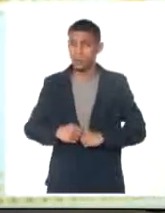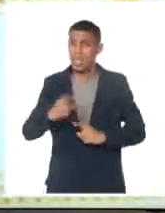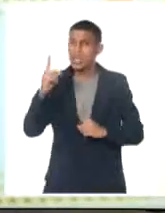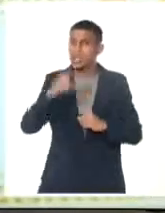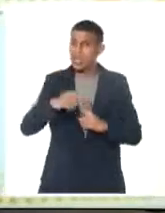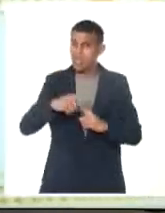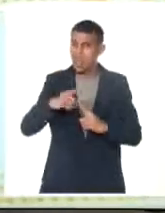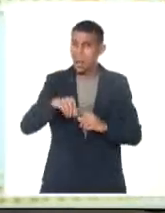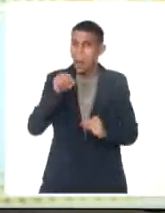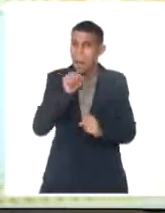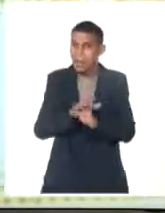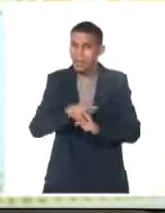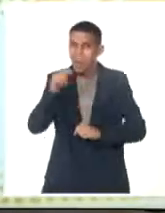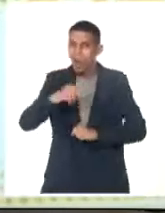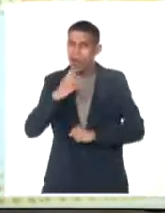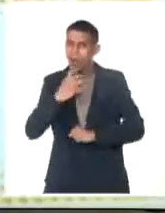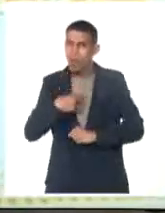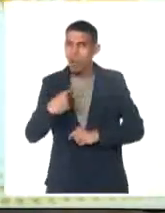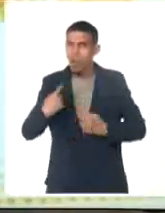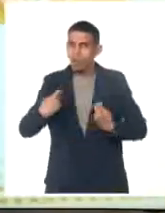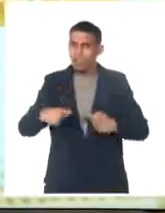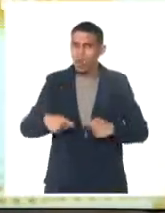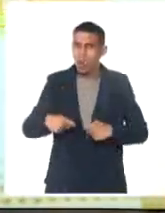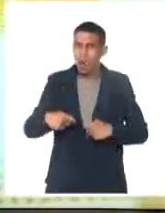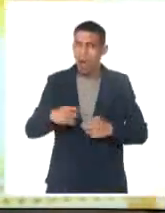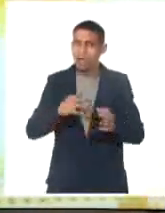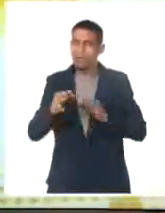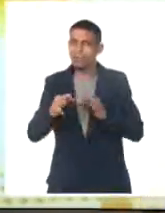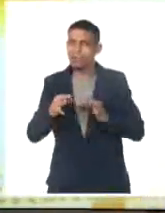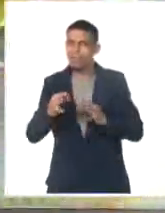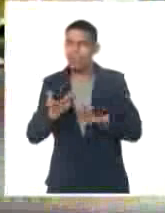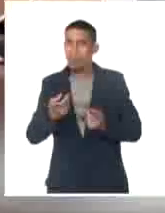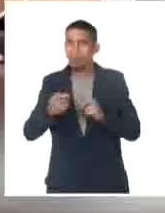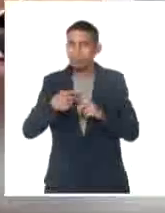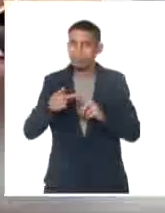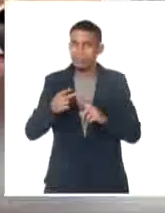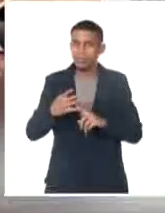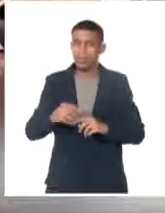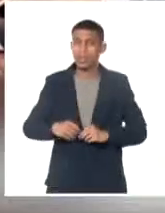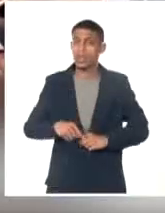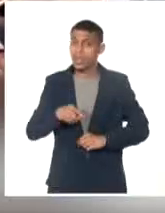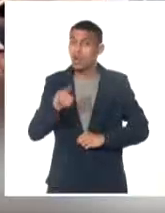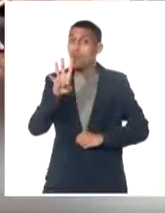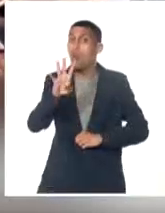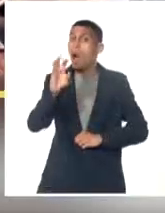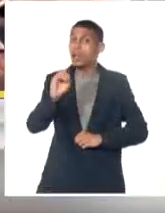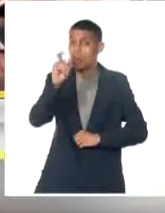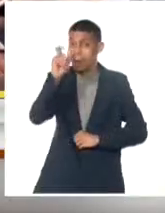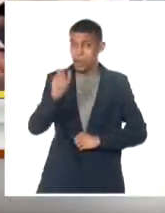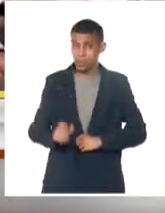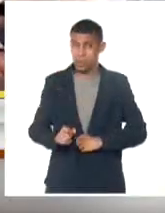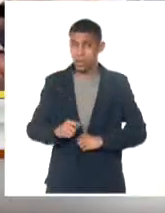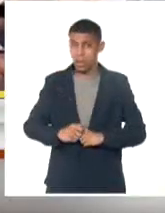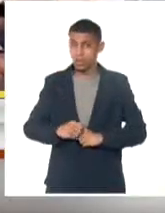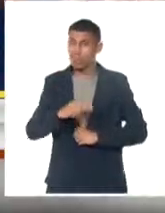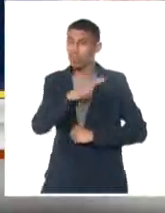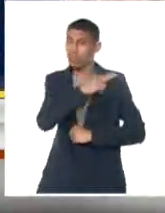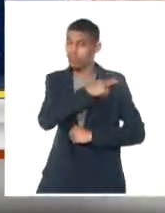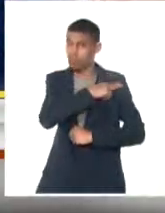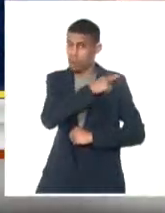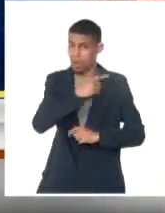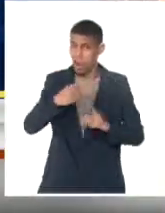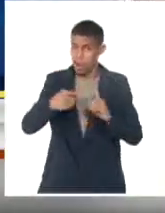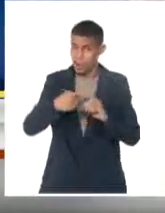comenzaron hoy en la Comisión de Fiscalización de la Asamblea Nacional. En total serán unas 40 personas entre funcionarios